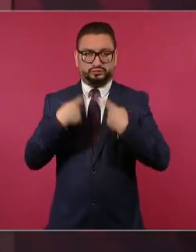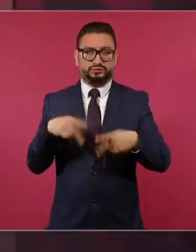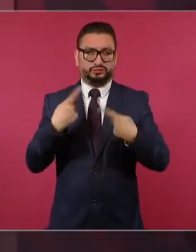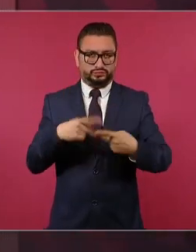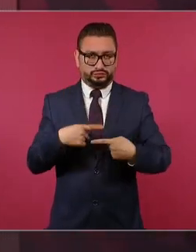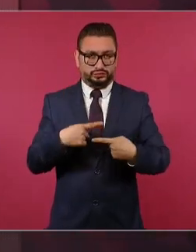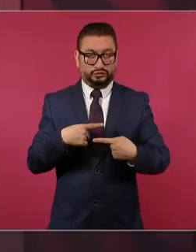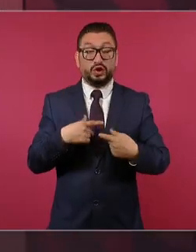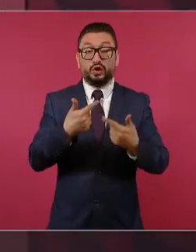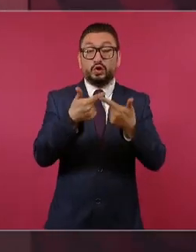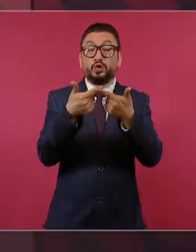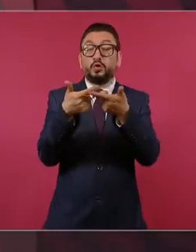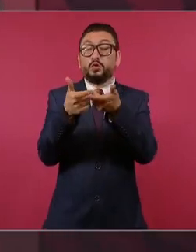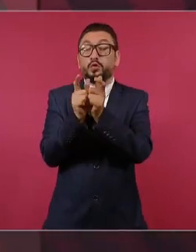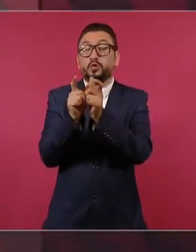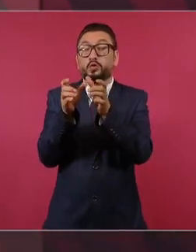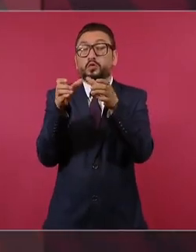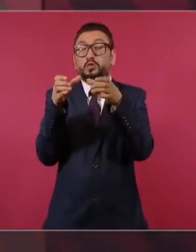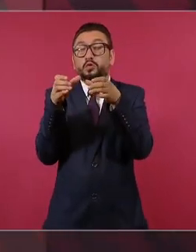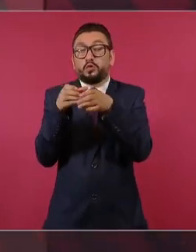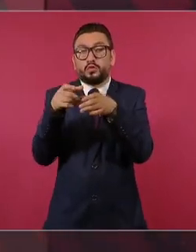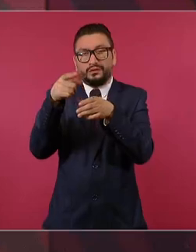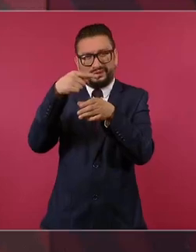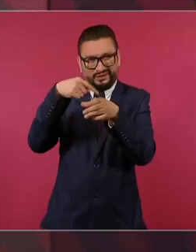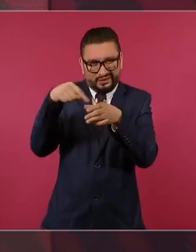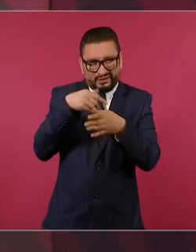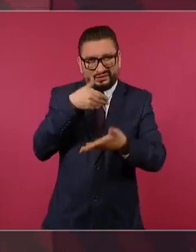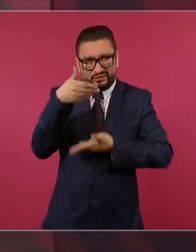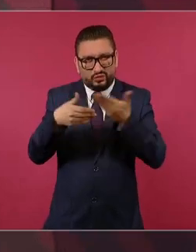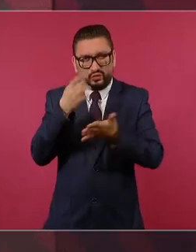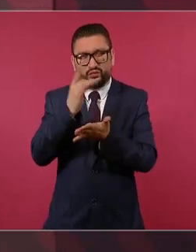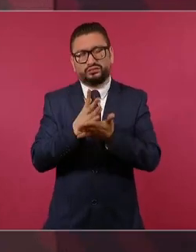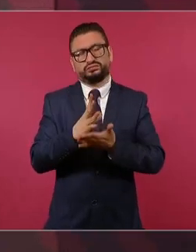de una minoría rapaz,